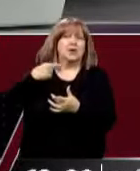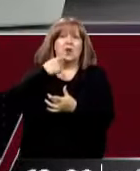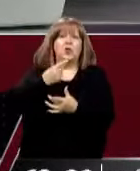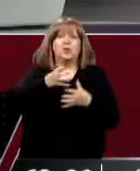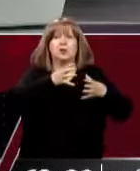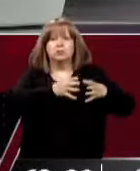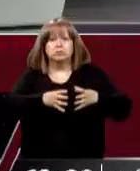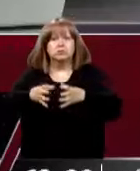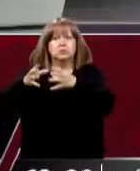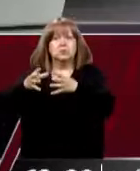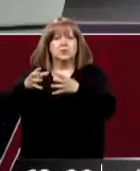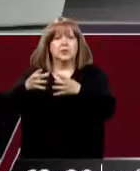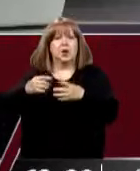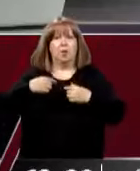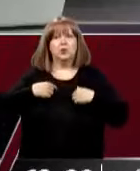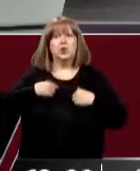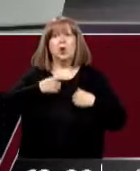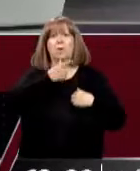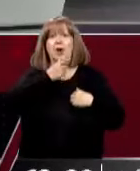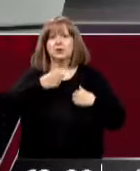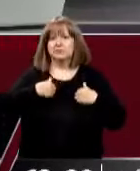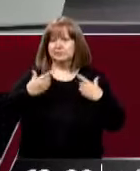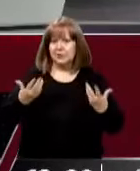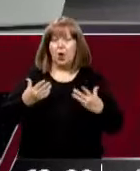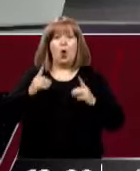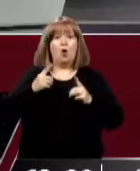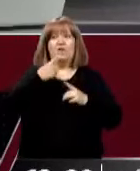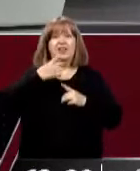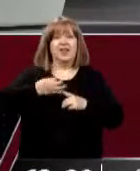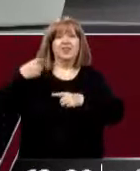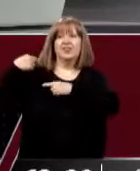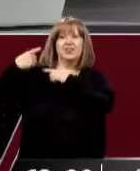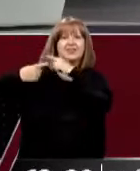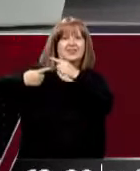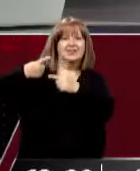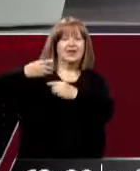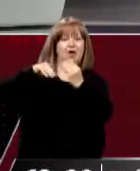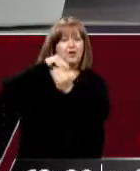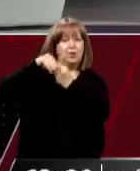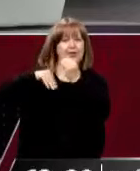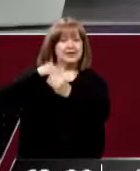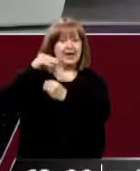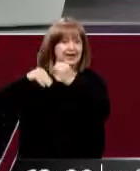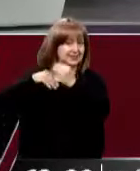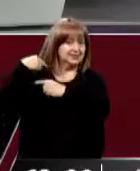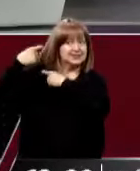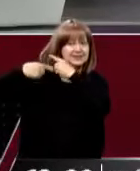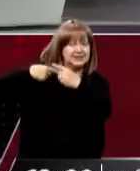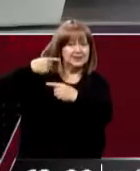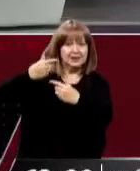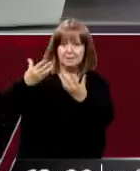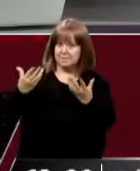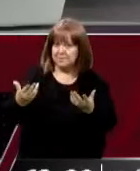autoproclamados, autopercibidos o si verdaderamente hay o no una ascendencia o descendencia de mapuches? Claro, bueno, todos elementos que